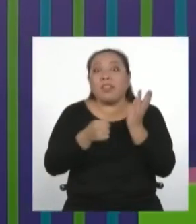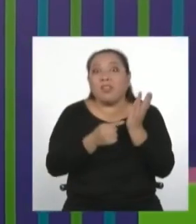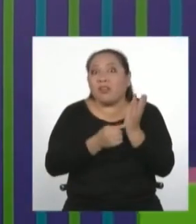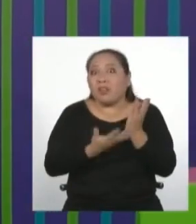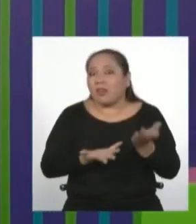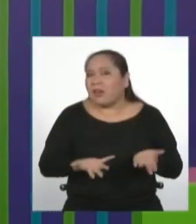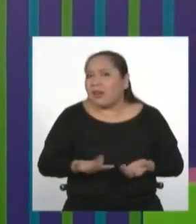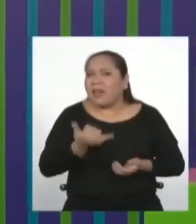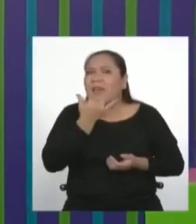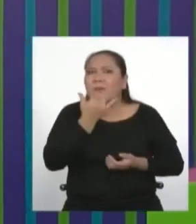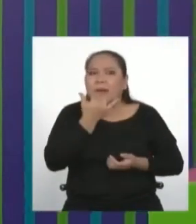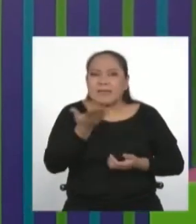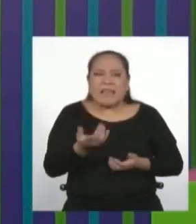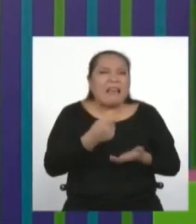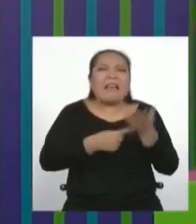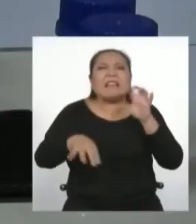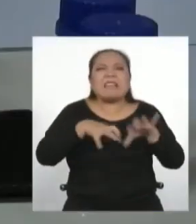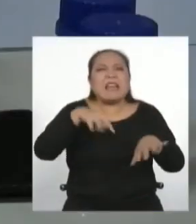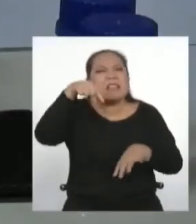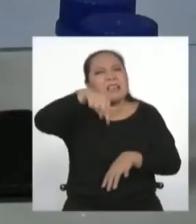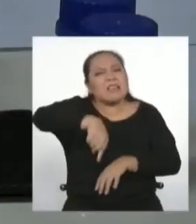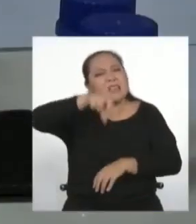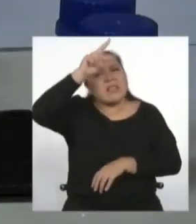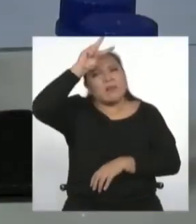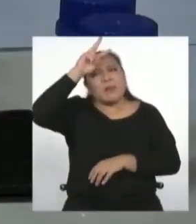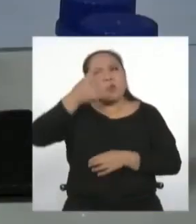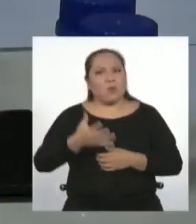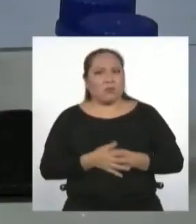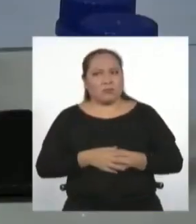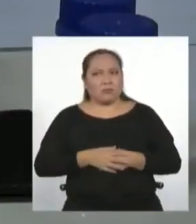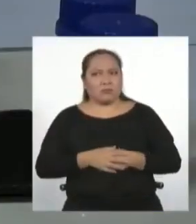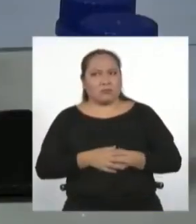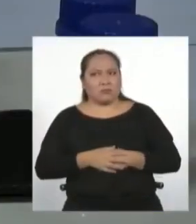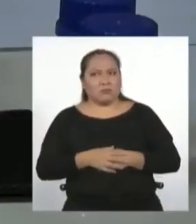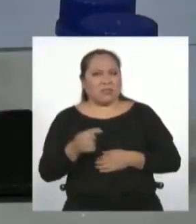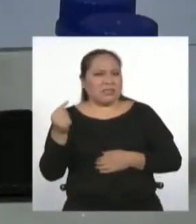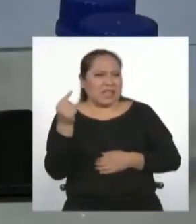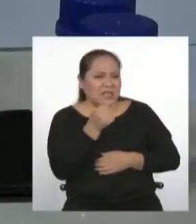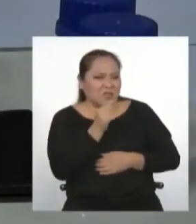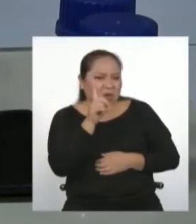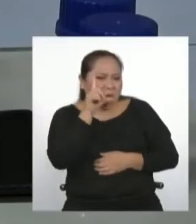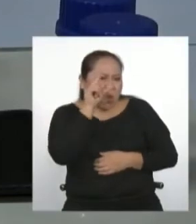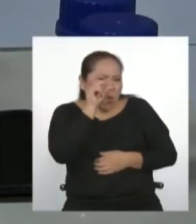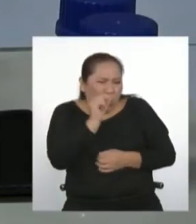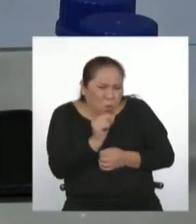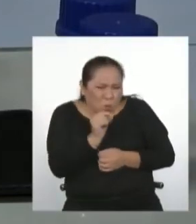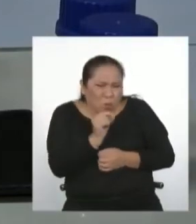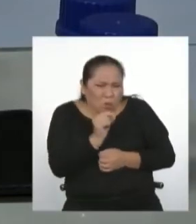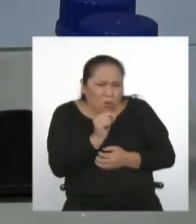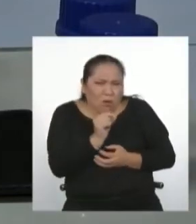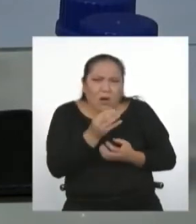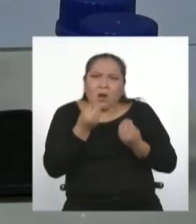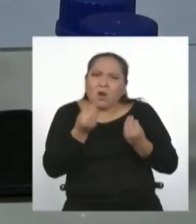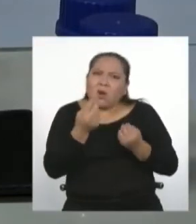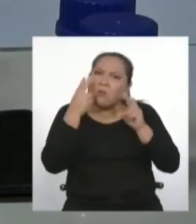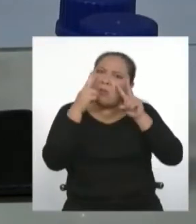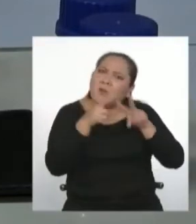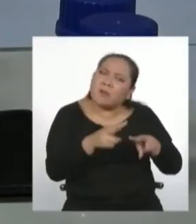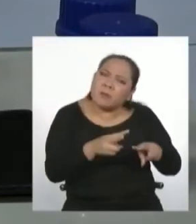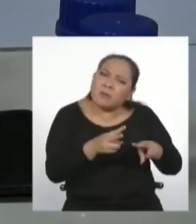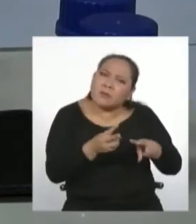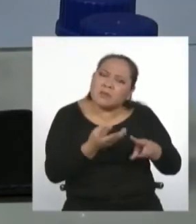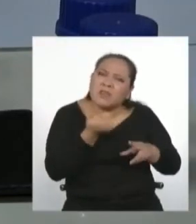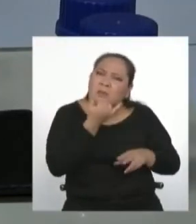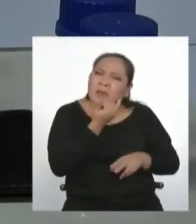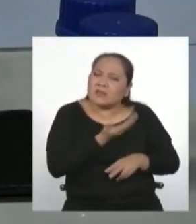está haciéndose con esto en el Perú. Pero si todo eso es tan pequeño, ¿cómo podemos observarlo? Y